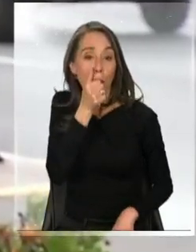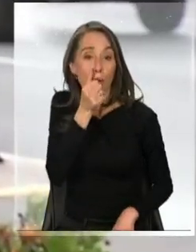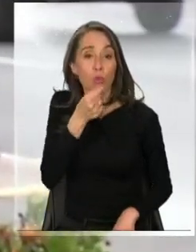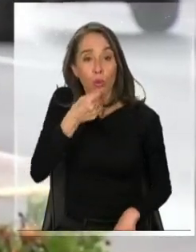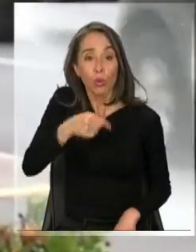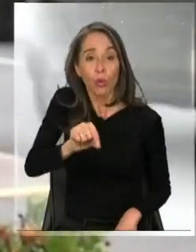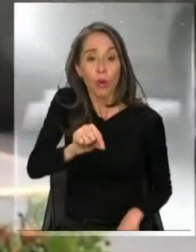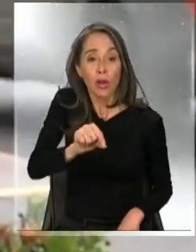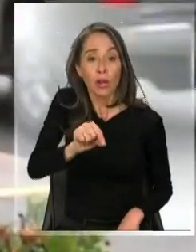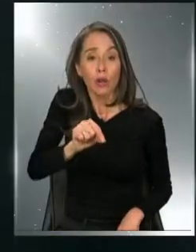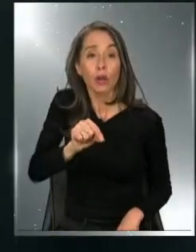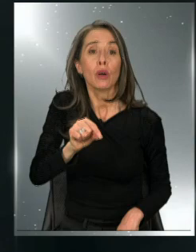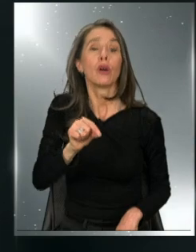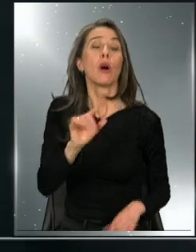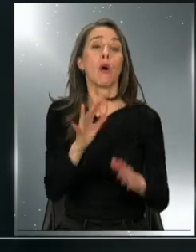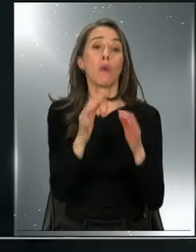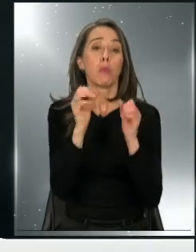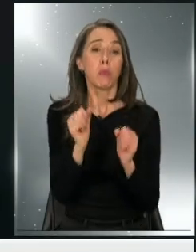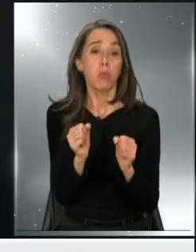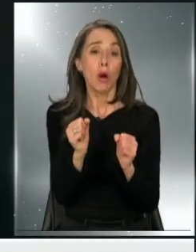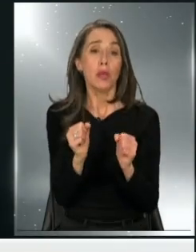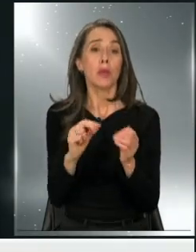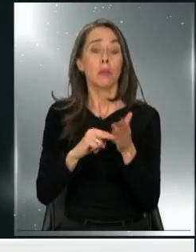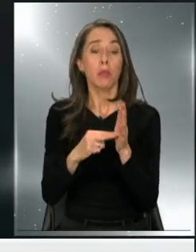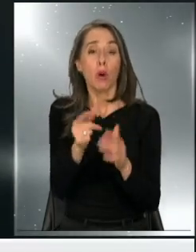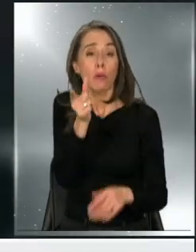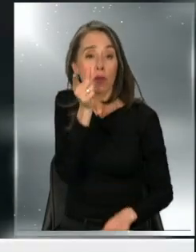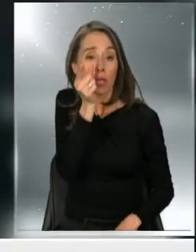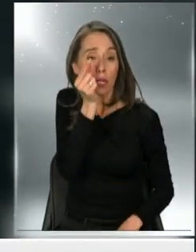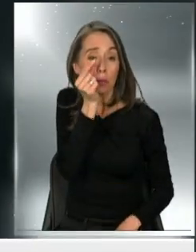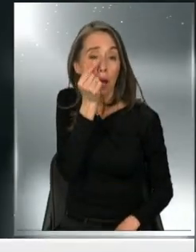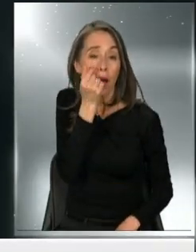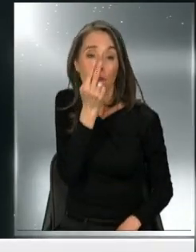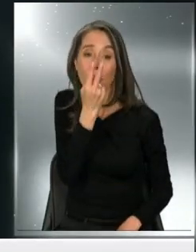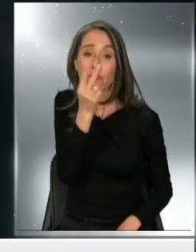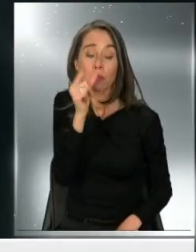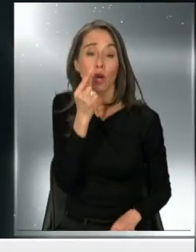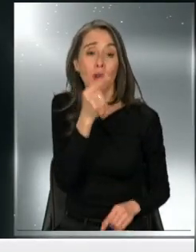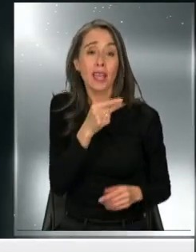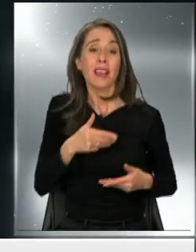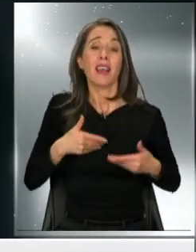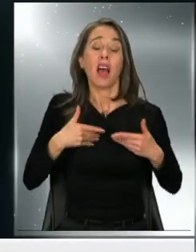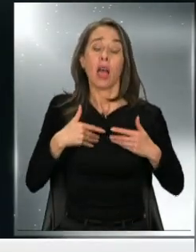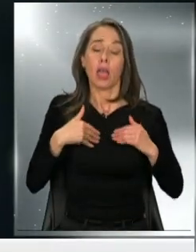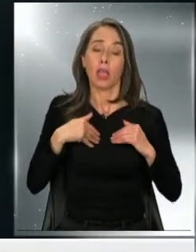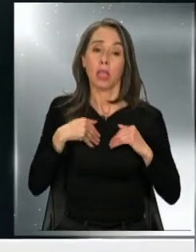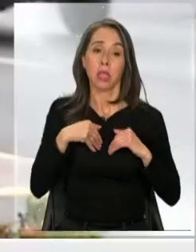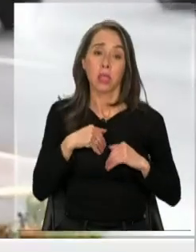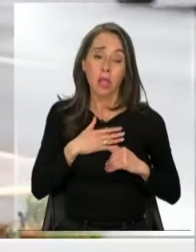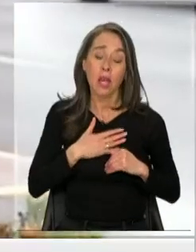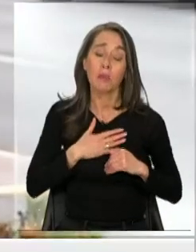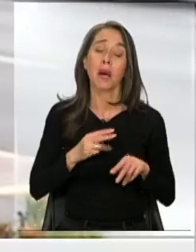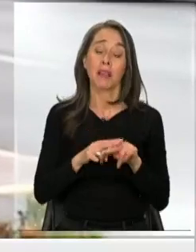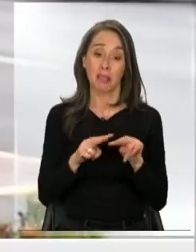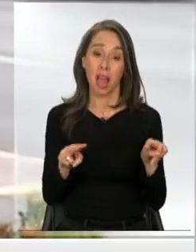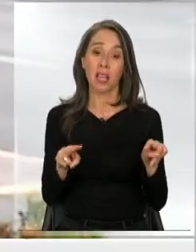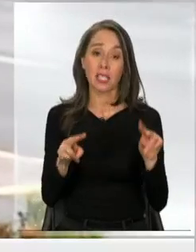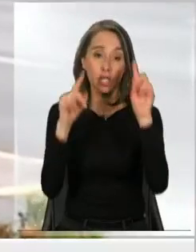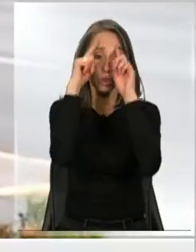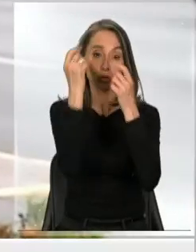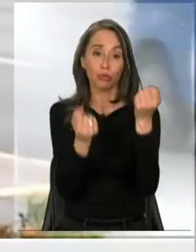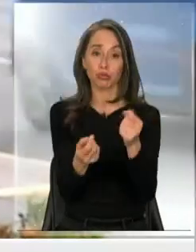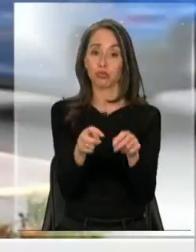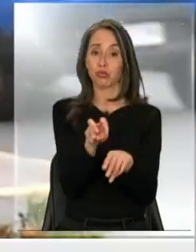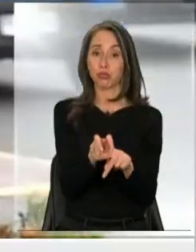ahora. Puede que quede con un grado de visión menos. Anímicamente él está ahora más tranquilo, pero la verdad